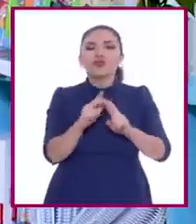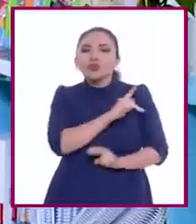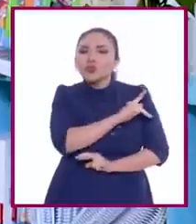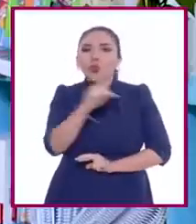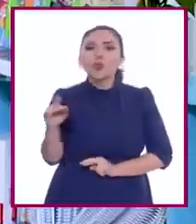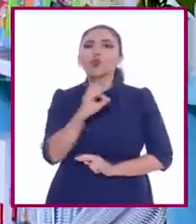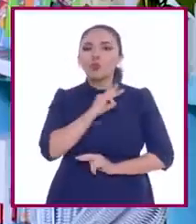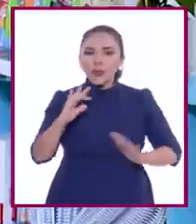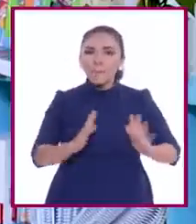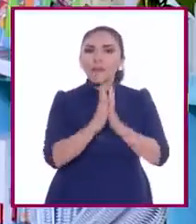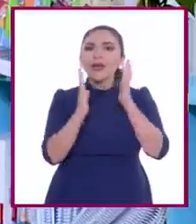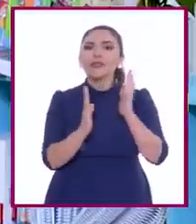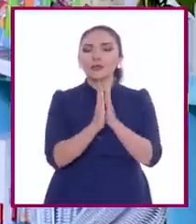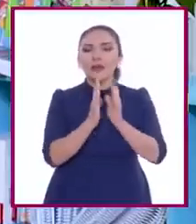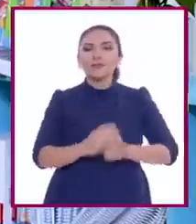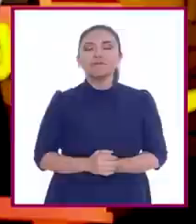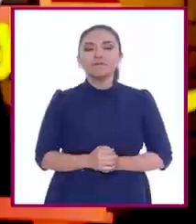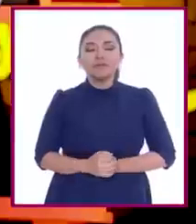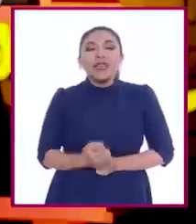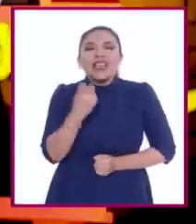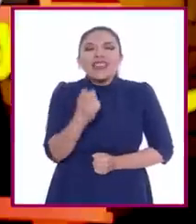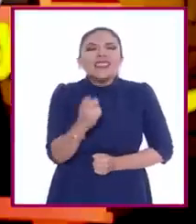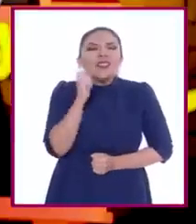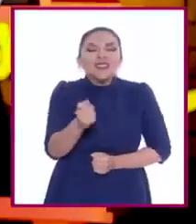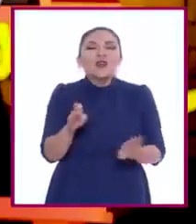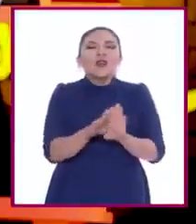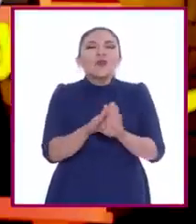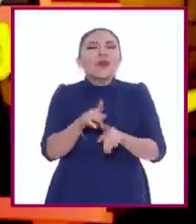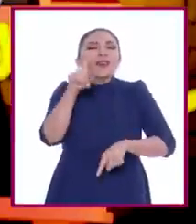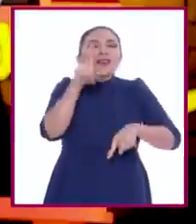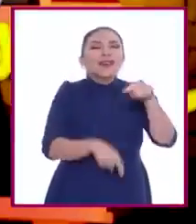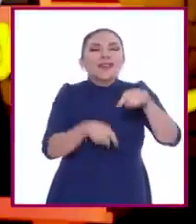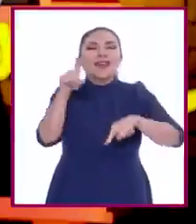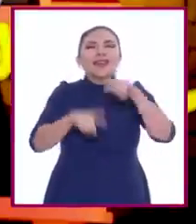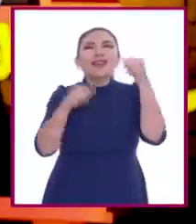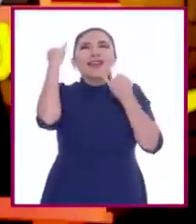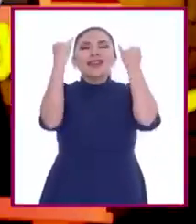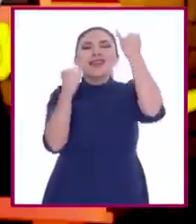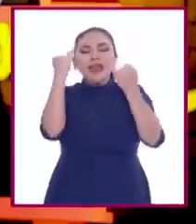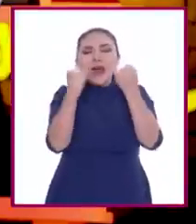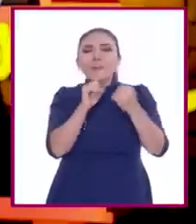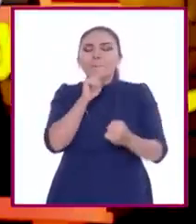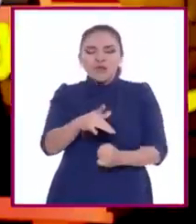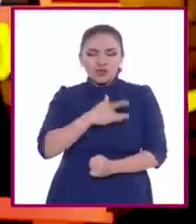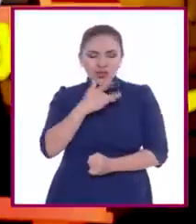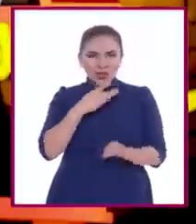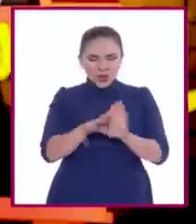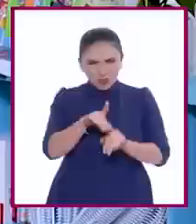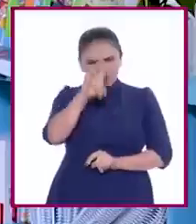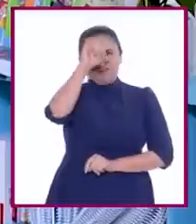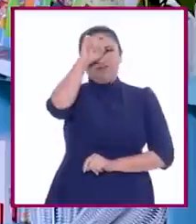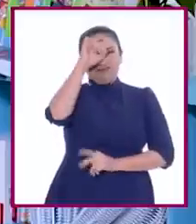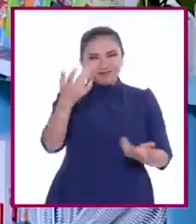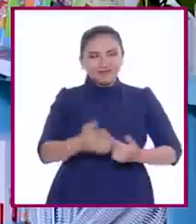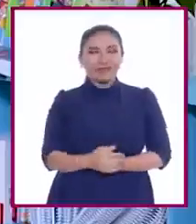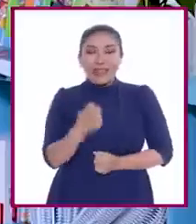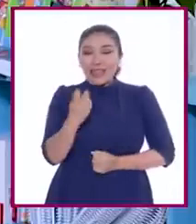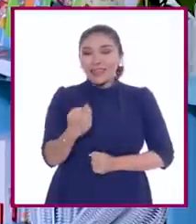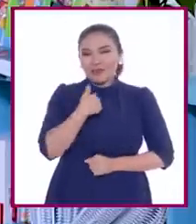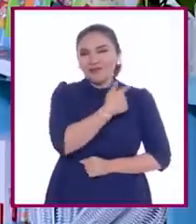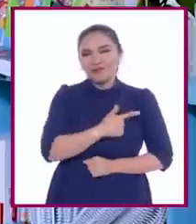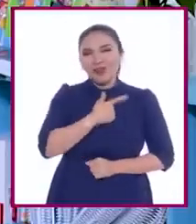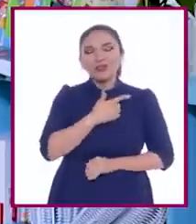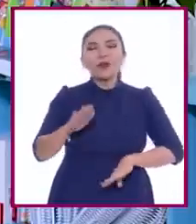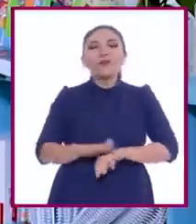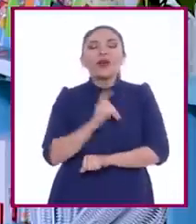maestros pudiéramos participar. La idea es que vaya rompiendo paradigmas y vaya haciéndose preguntas, ¿no? Esta parte a mí me